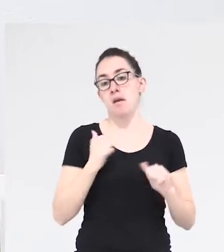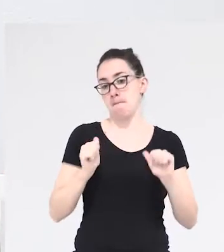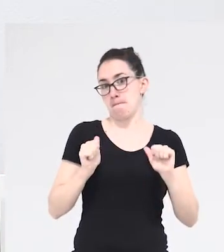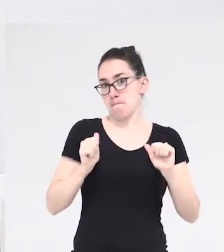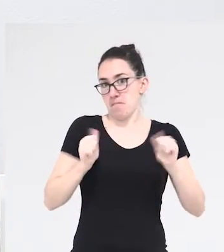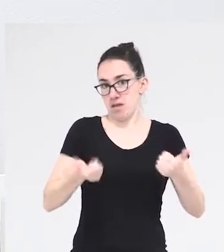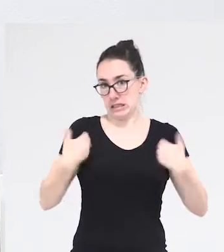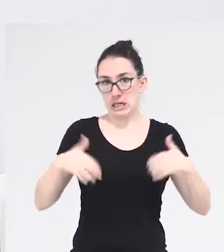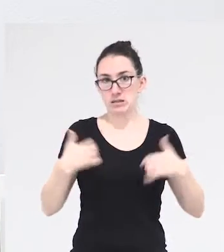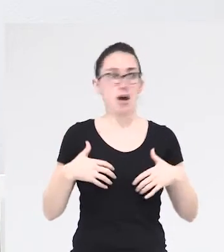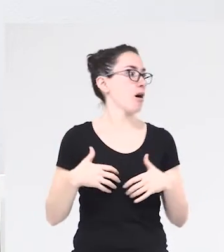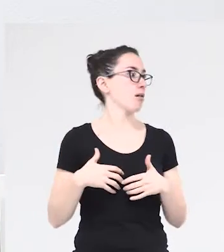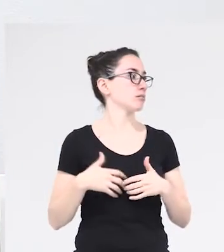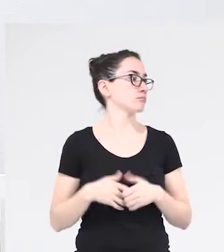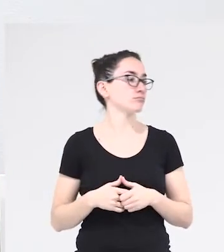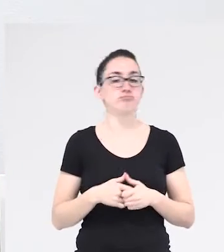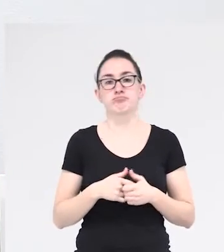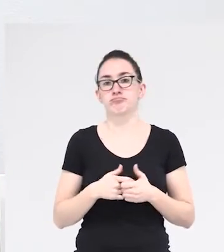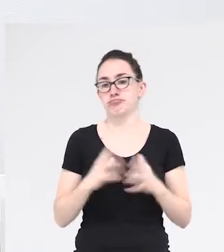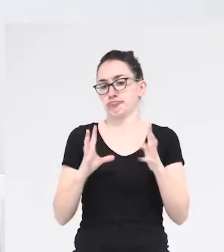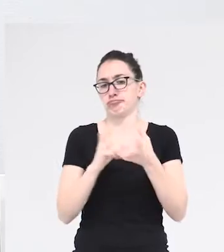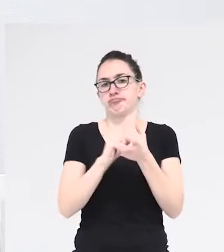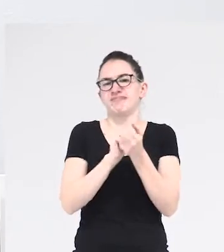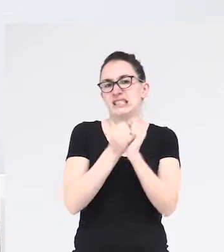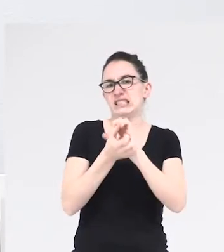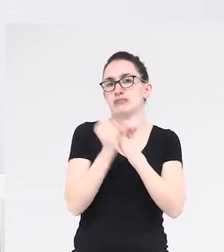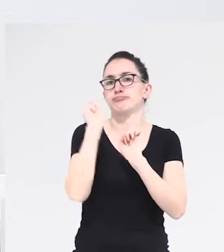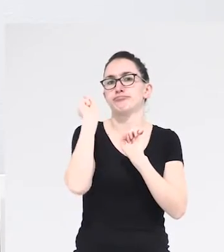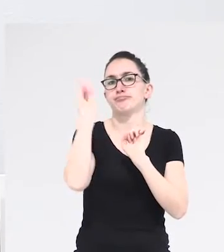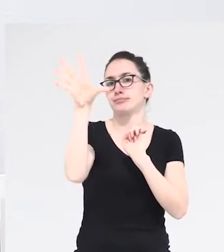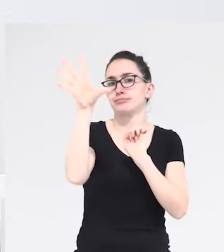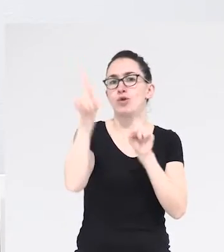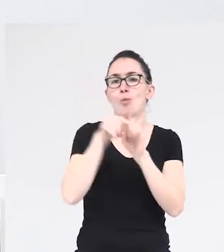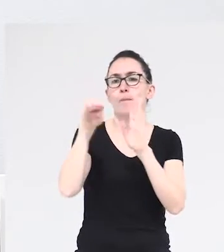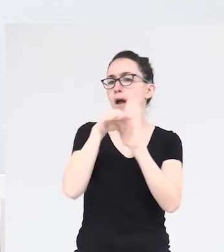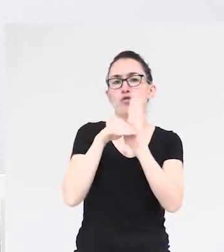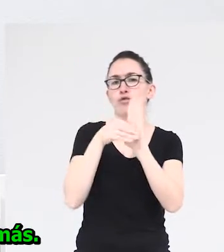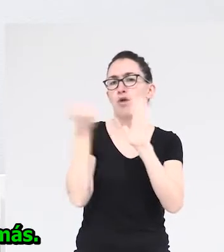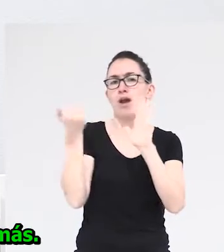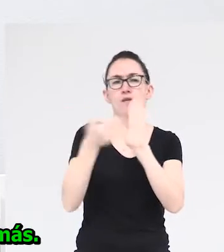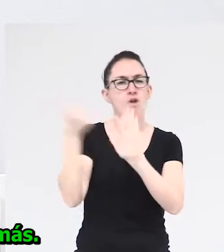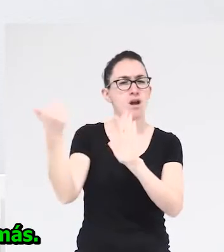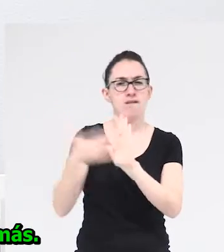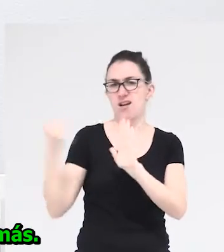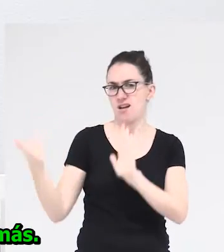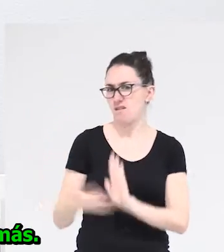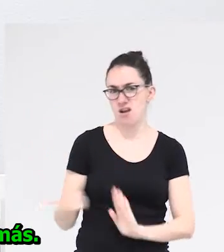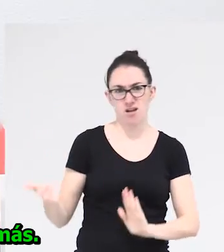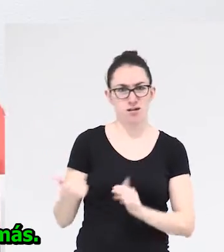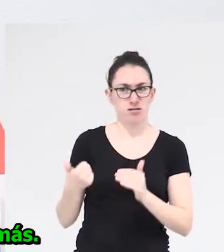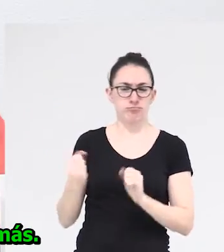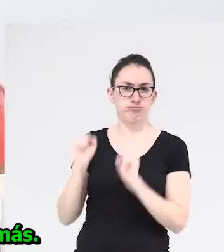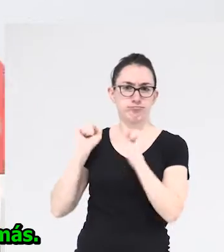nomás, hacer un poquito y vamos a empezar a deshacer patrones y vamos a seguir. Y luego